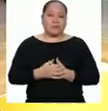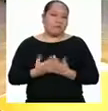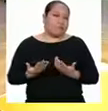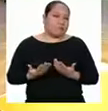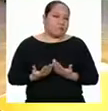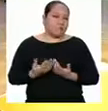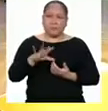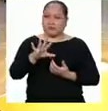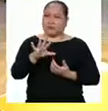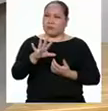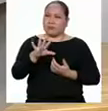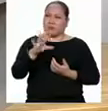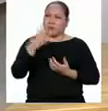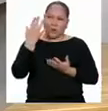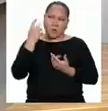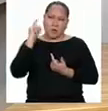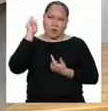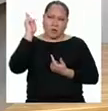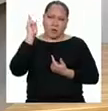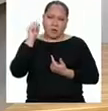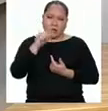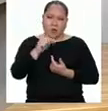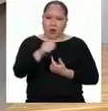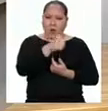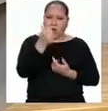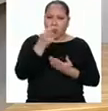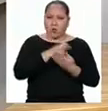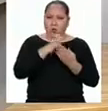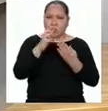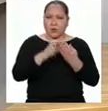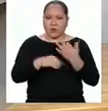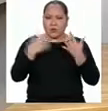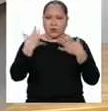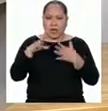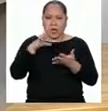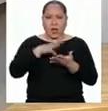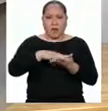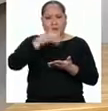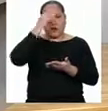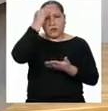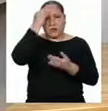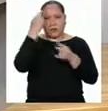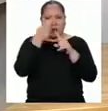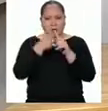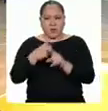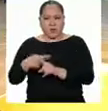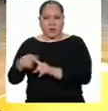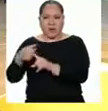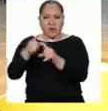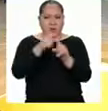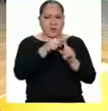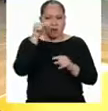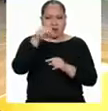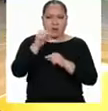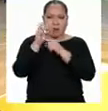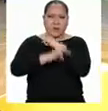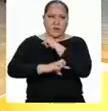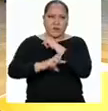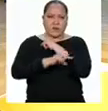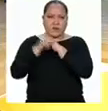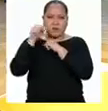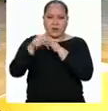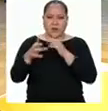Espere un momento, profesora. En otros programas ya hemos aprendido sobre lo diverso que es nuestro país. Somos